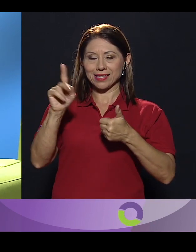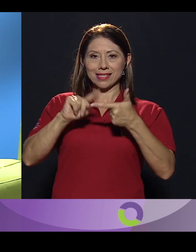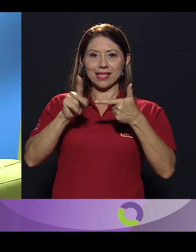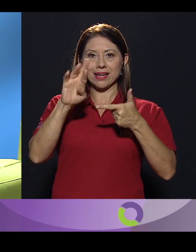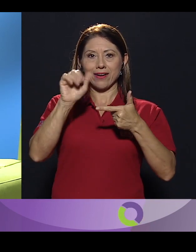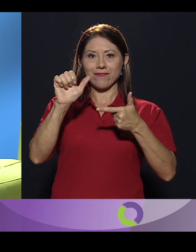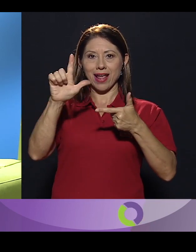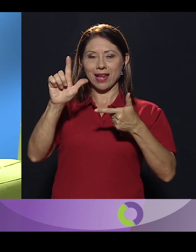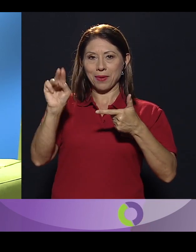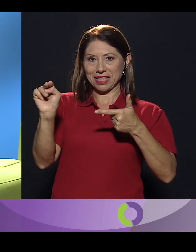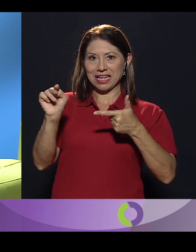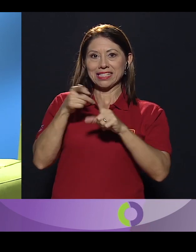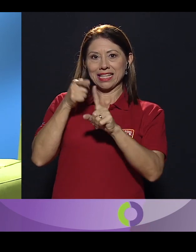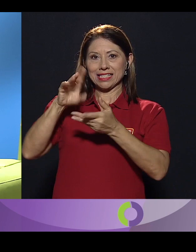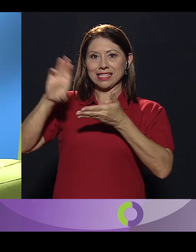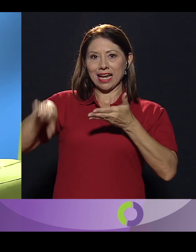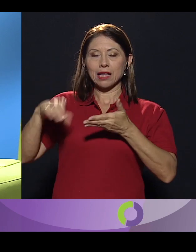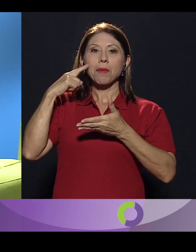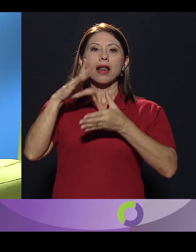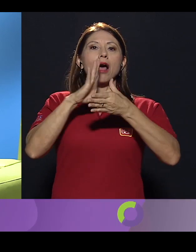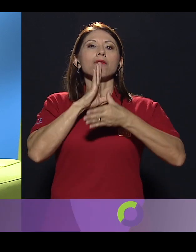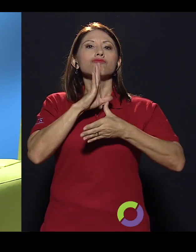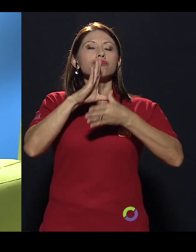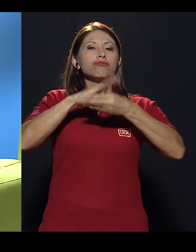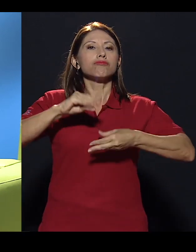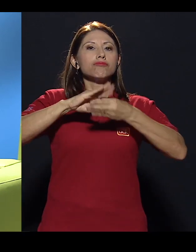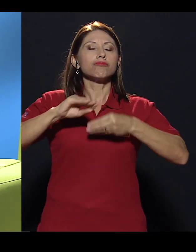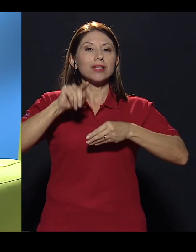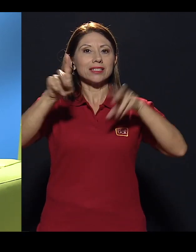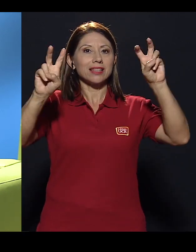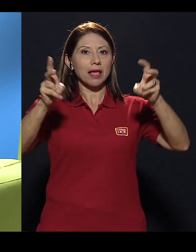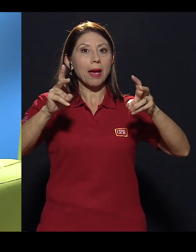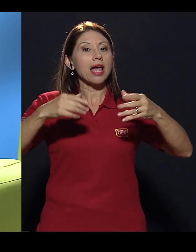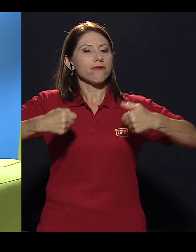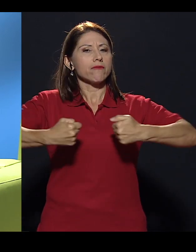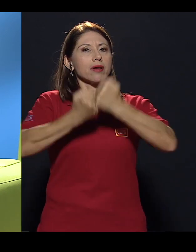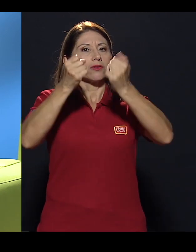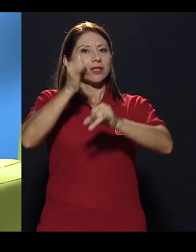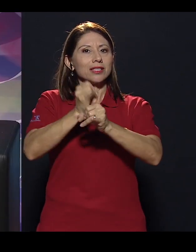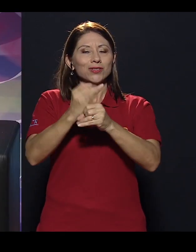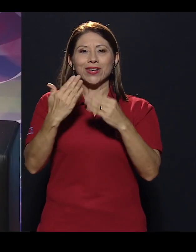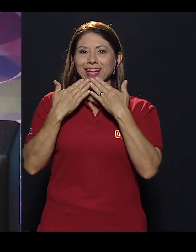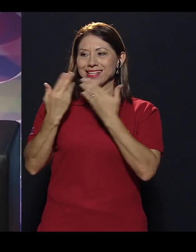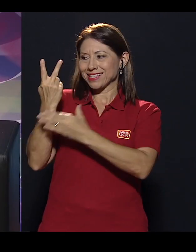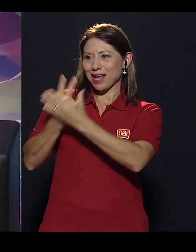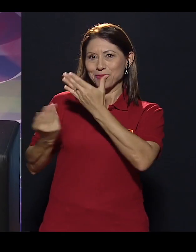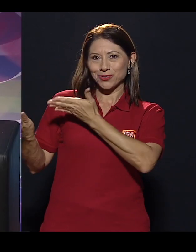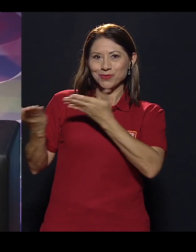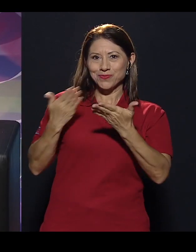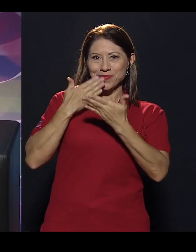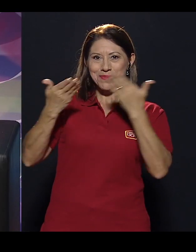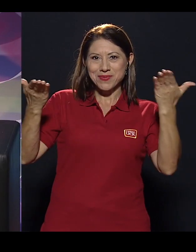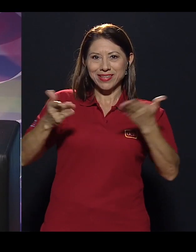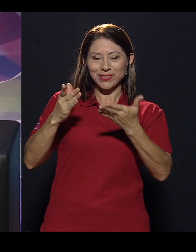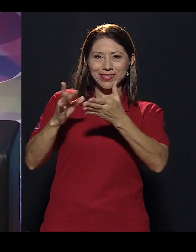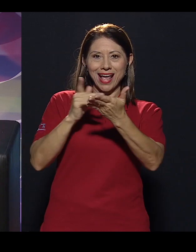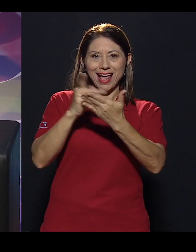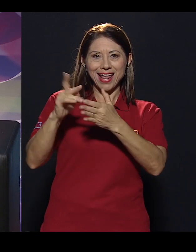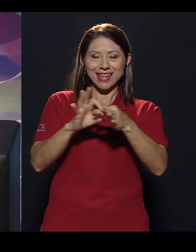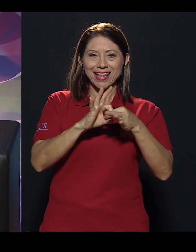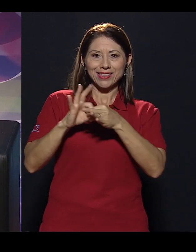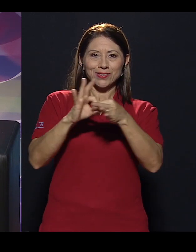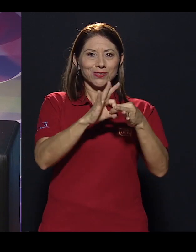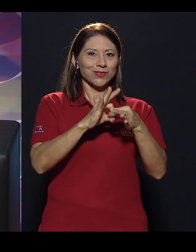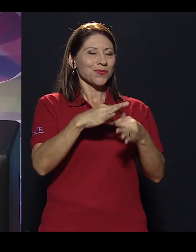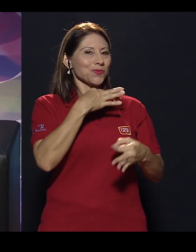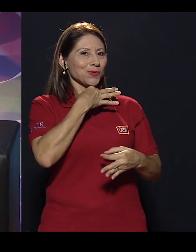y Rafael Martínez del CENAREC para contarnos sobre este tema y los retos de la institución. Muchas gracias a ambos por acompañarnos. Bienvenidos a Nexos. Mucho